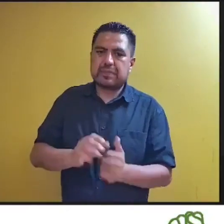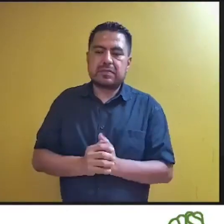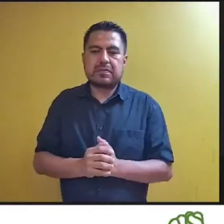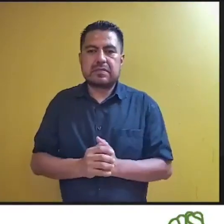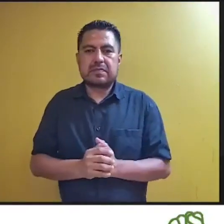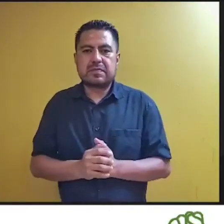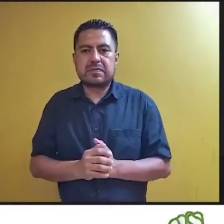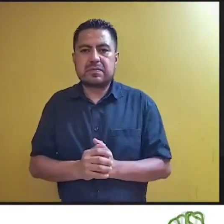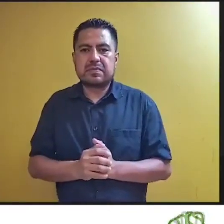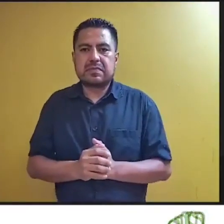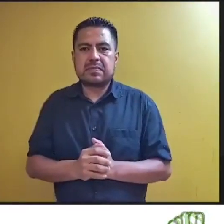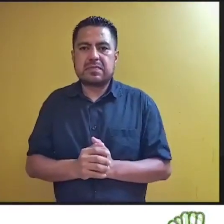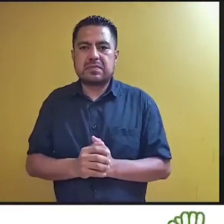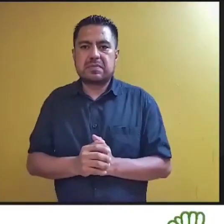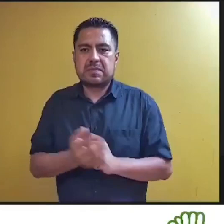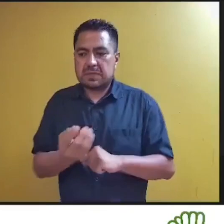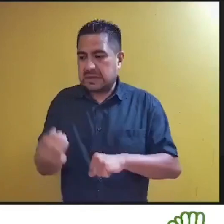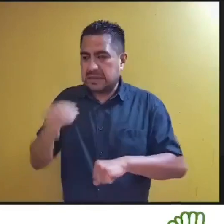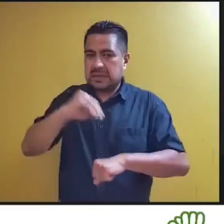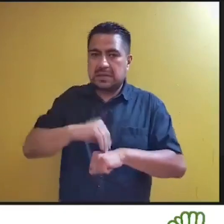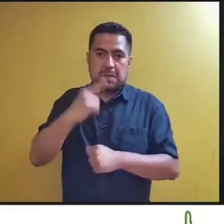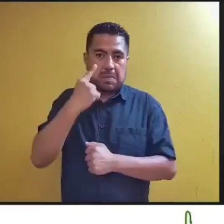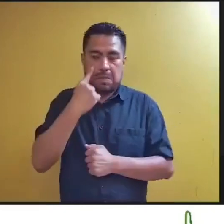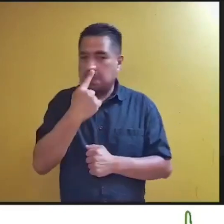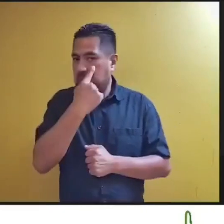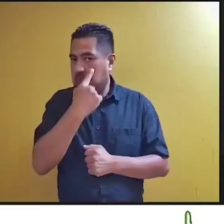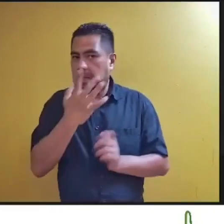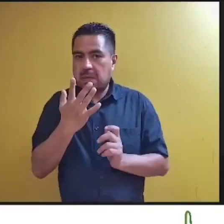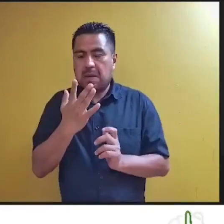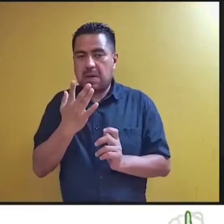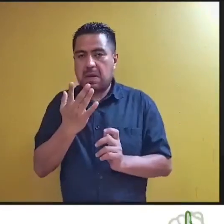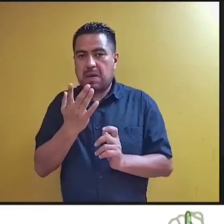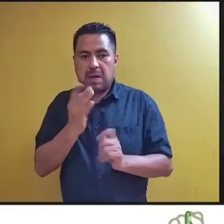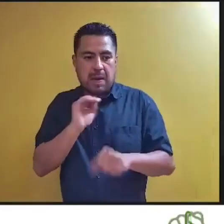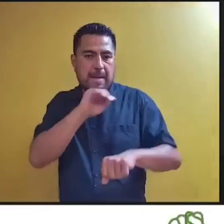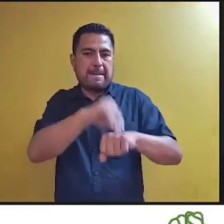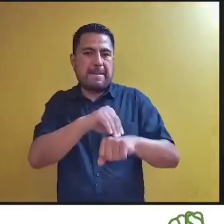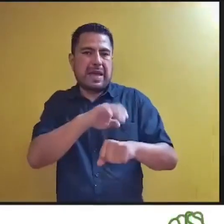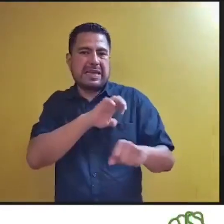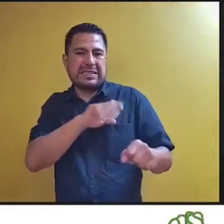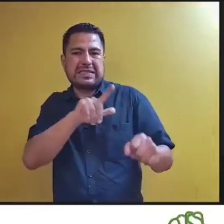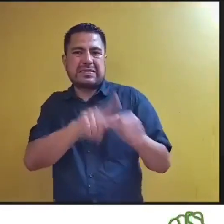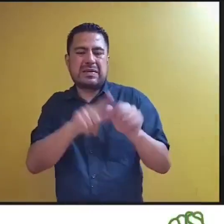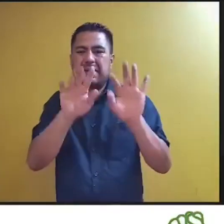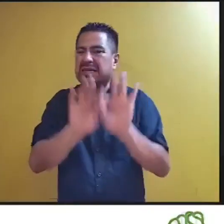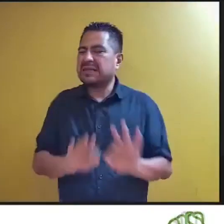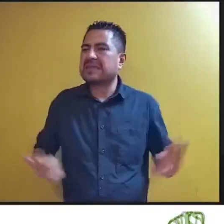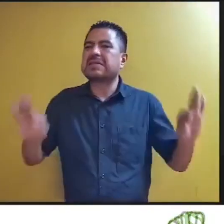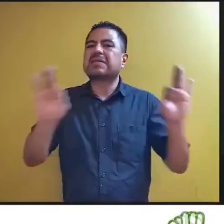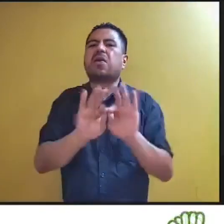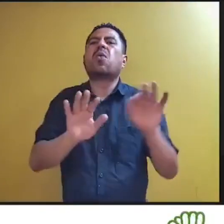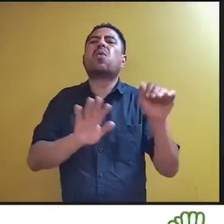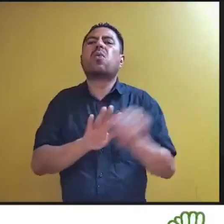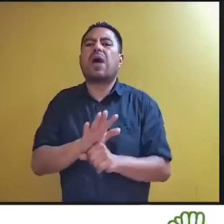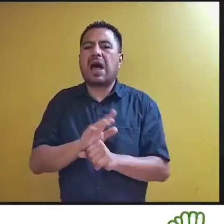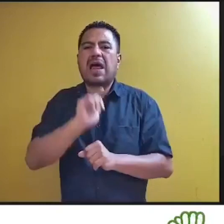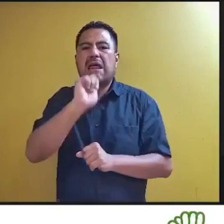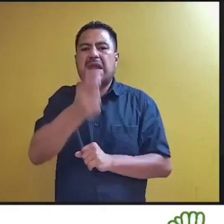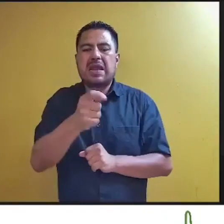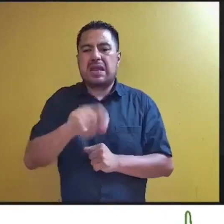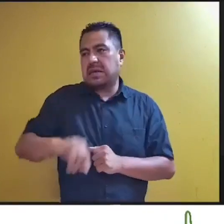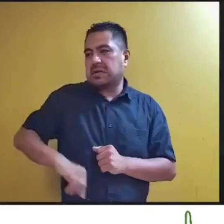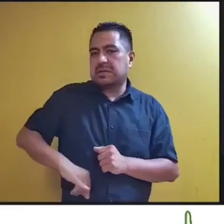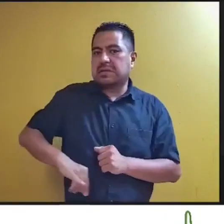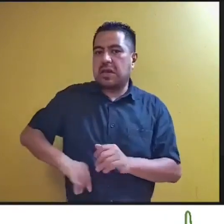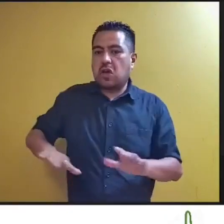en la puesta a consideración le damos una particular relevancia a los